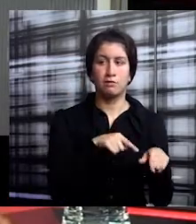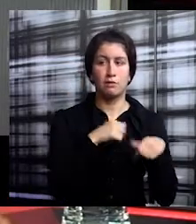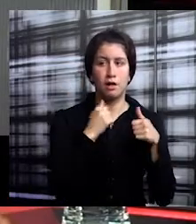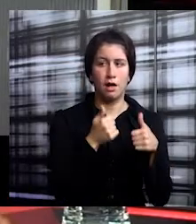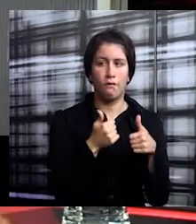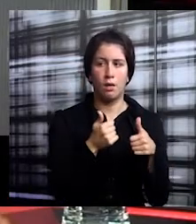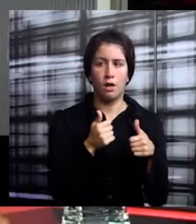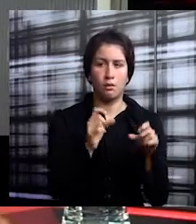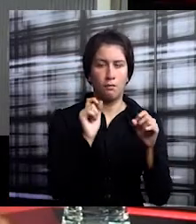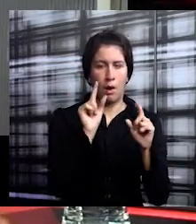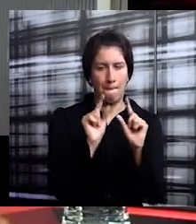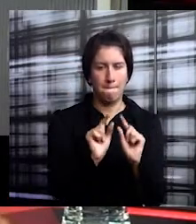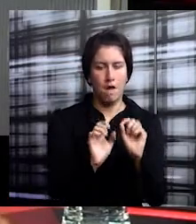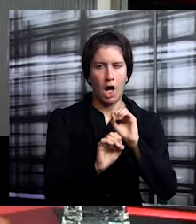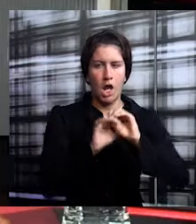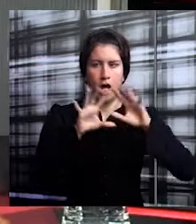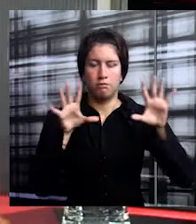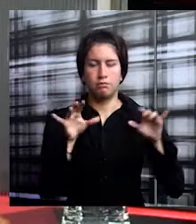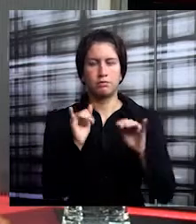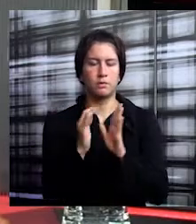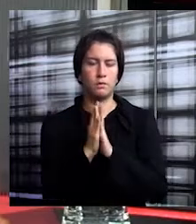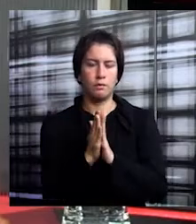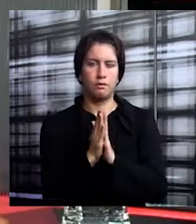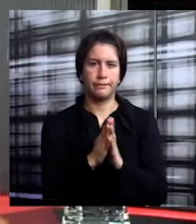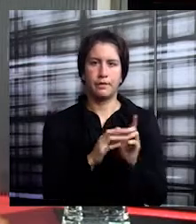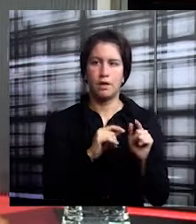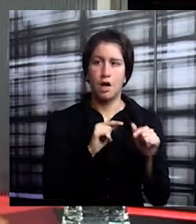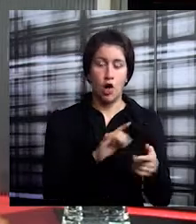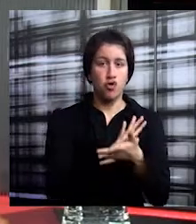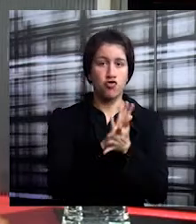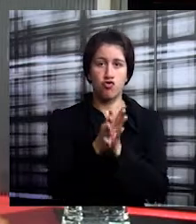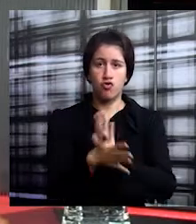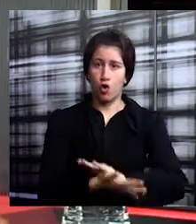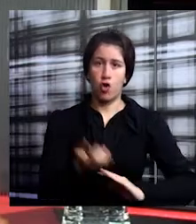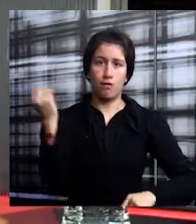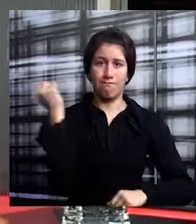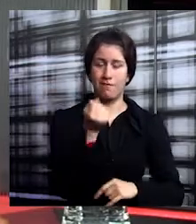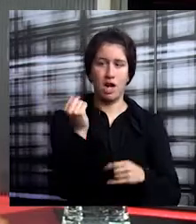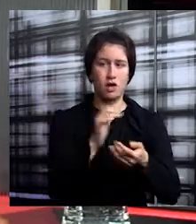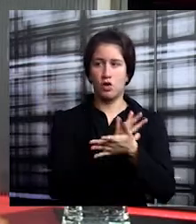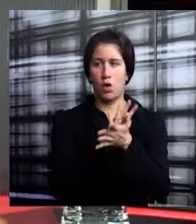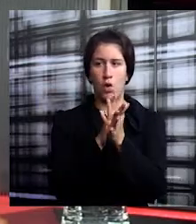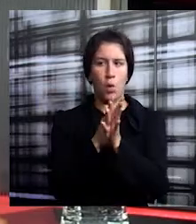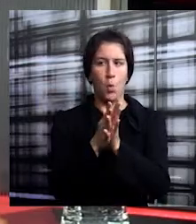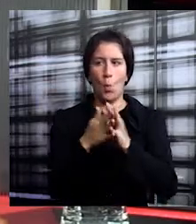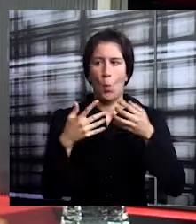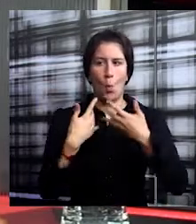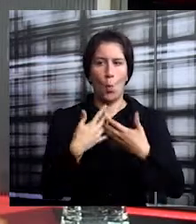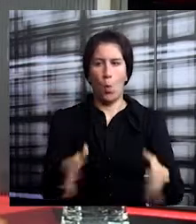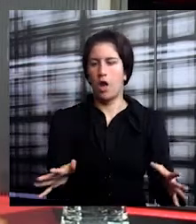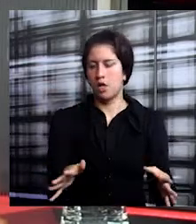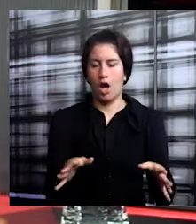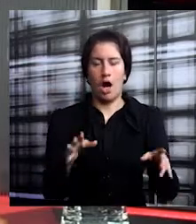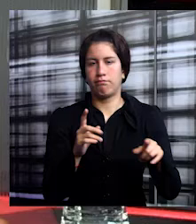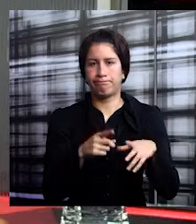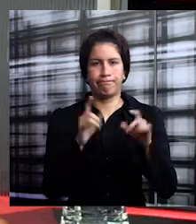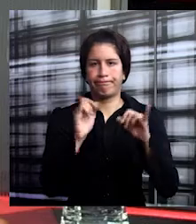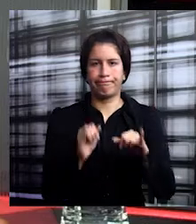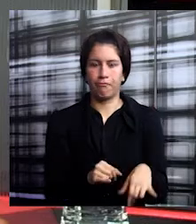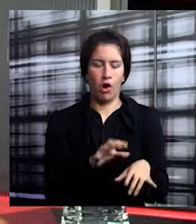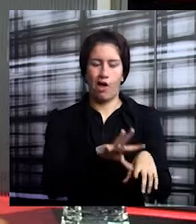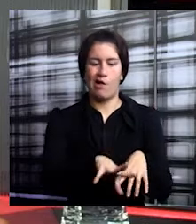adelante. Todo delito de cualquier naturaleza, un hurto, un robo, una tocación, digamos, indebida, un